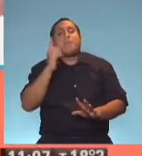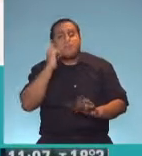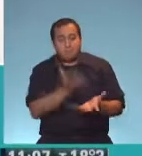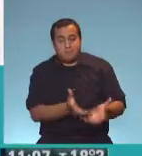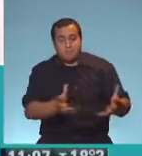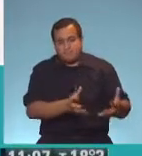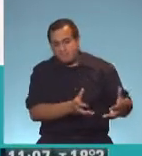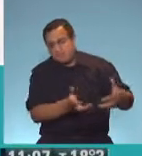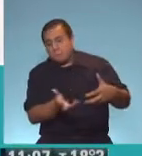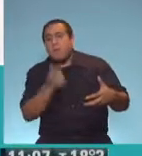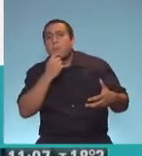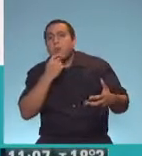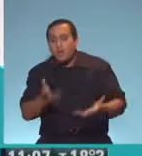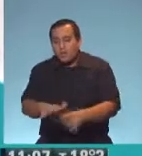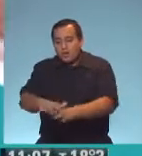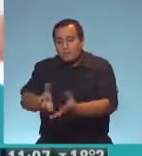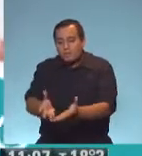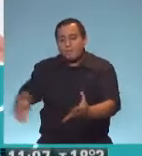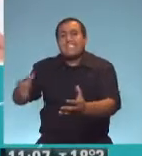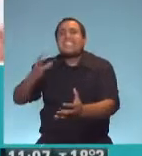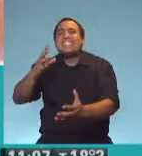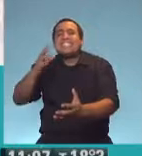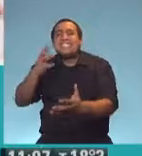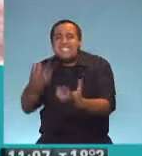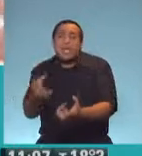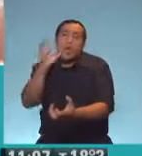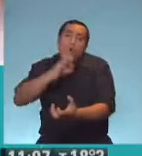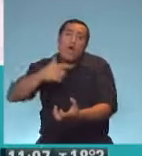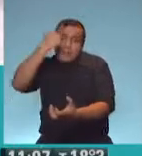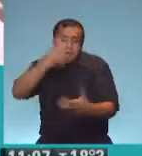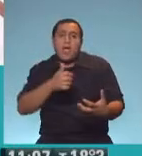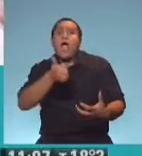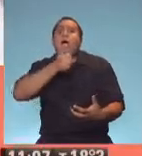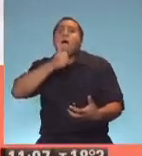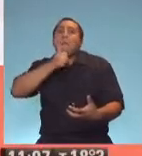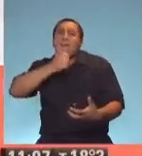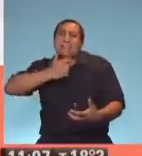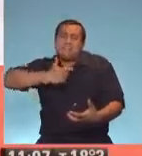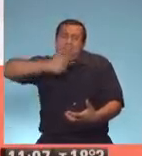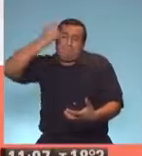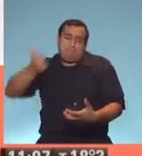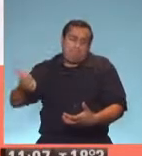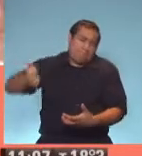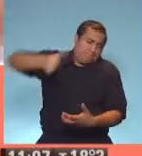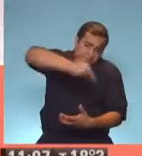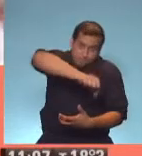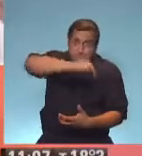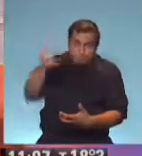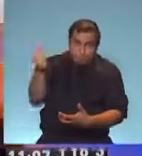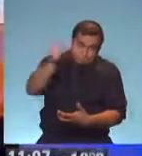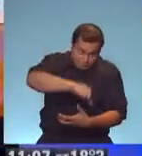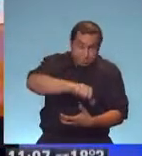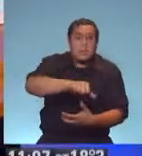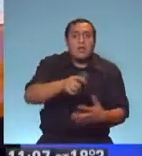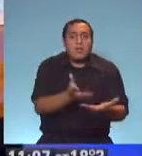en una superficie caliente y seca, o bien tirarles agua hirviendo. Entonces con eso se muere la larva garantizamos y que nos la larva garantizamos. Es bueno